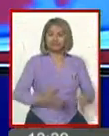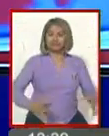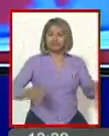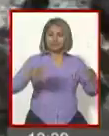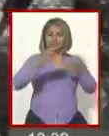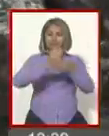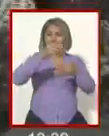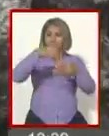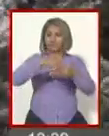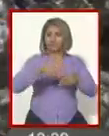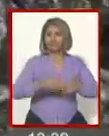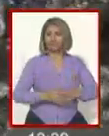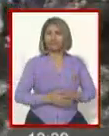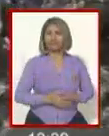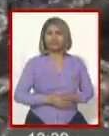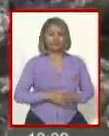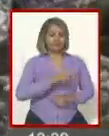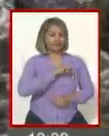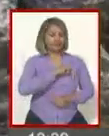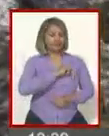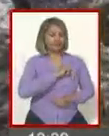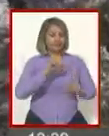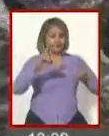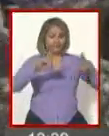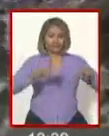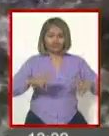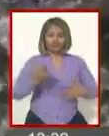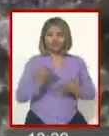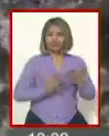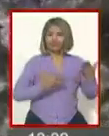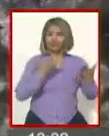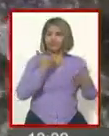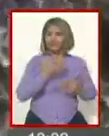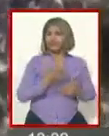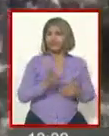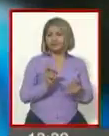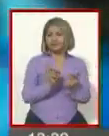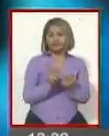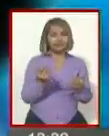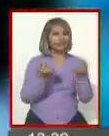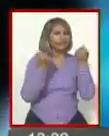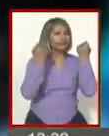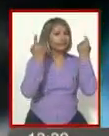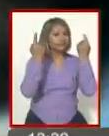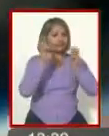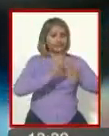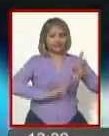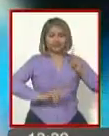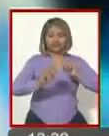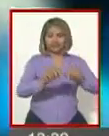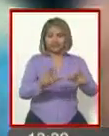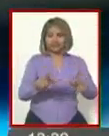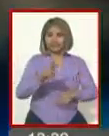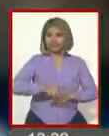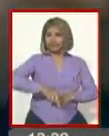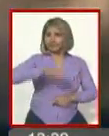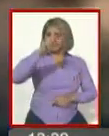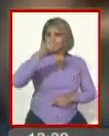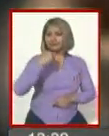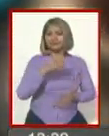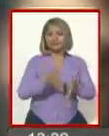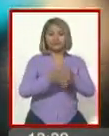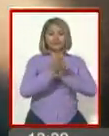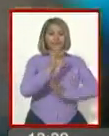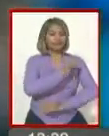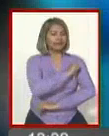bolsón. La policía está realizando las indagaciones correspondientes sobre este caso que ha sorprendido a los vecinos de la zona norte, quienes